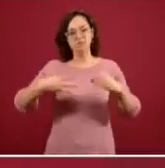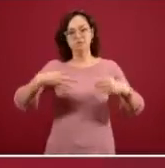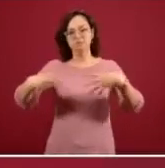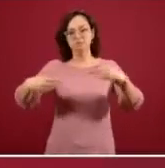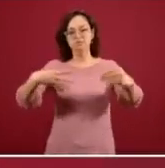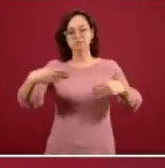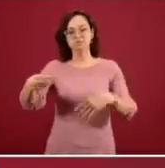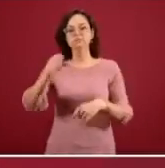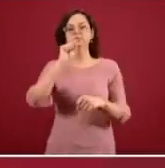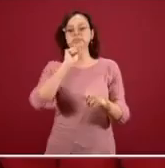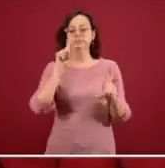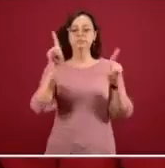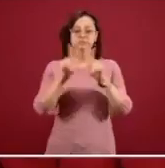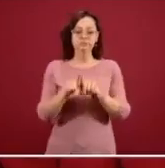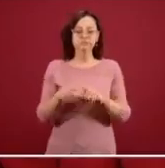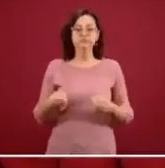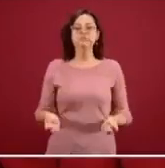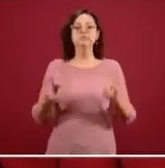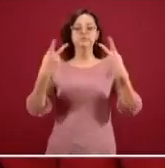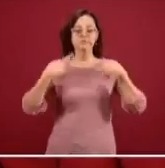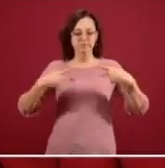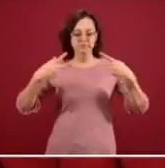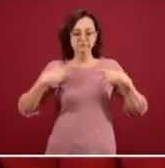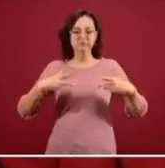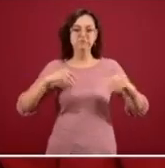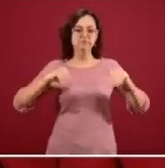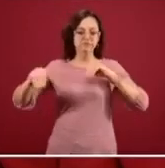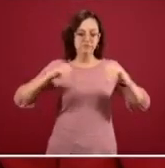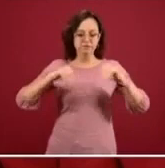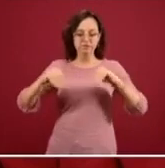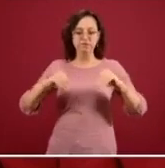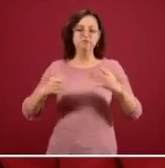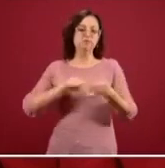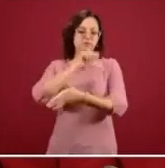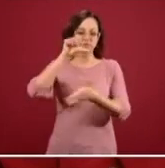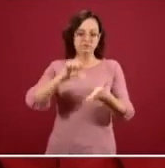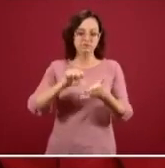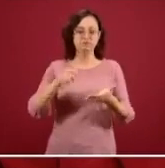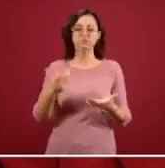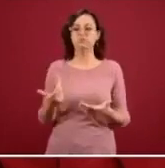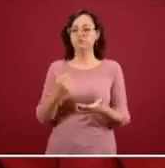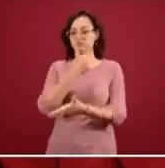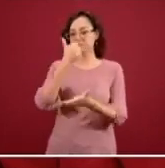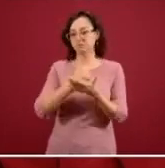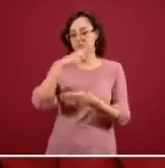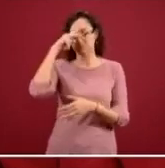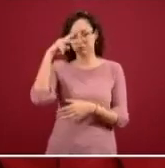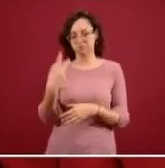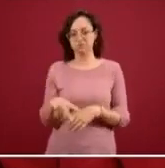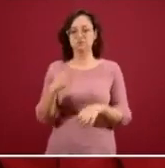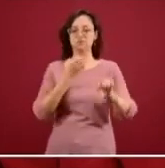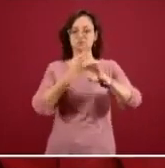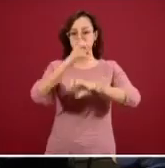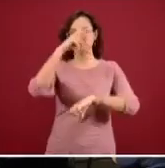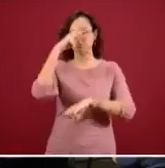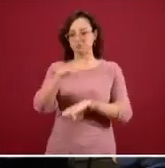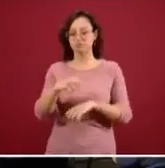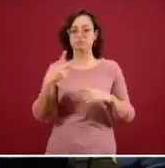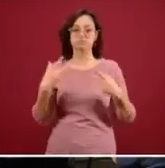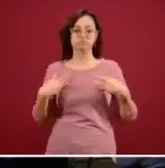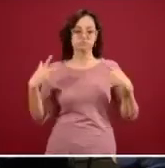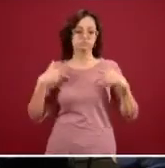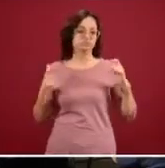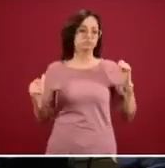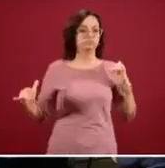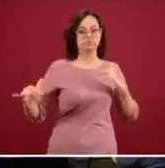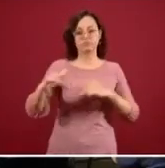y también la movilidad en la Ciudad de México o el Valle de México, que incluye la ciudad y la zona conurbada en el Estado de